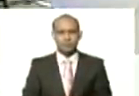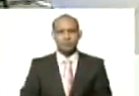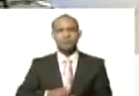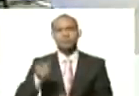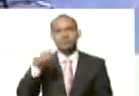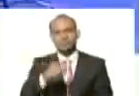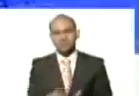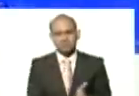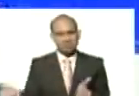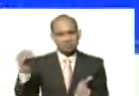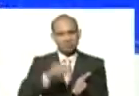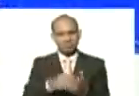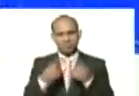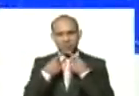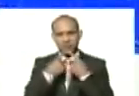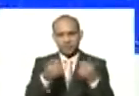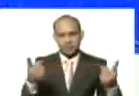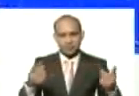ratificamos